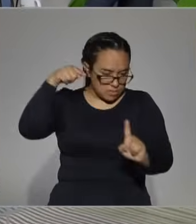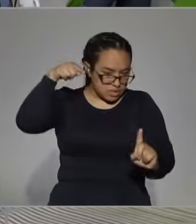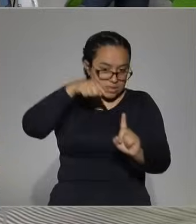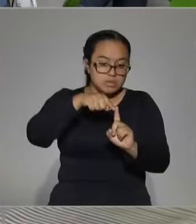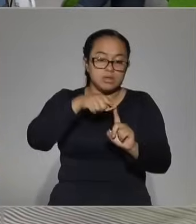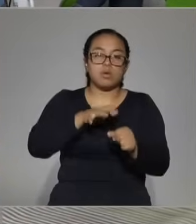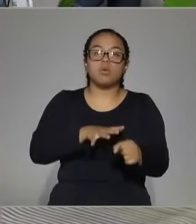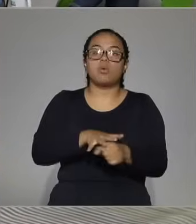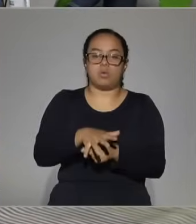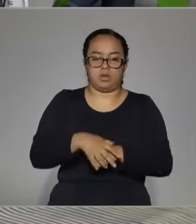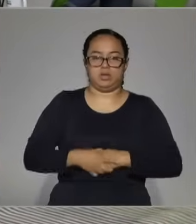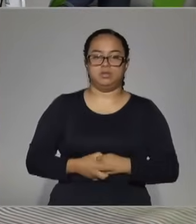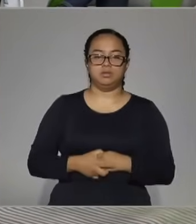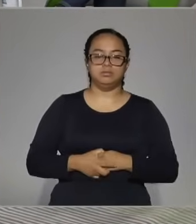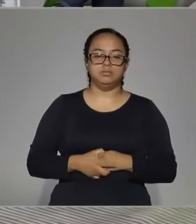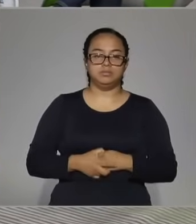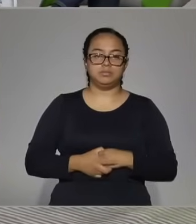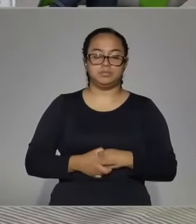es: